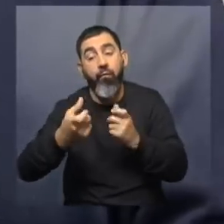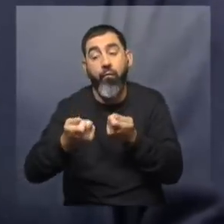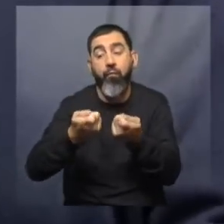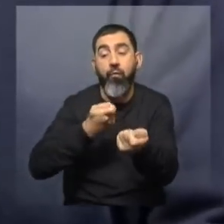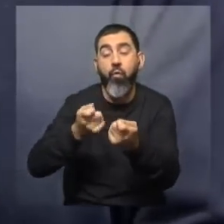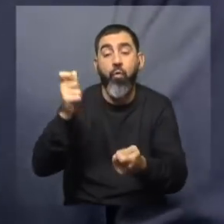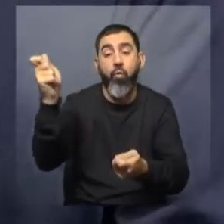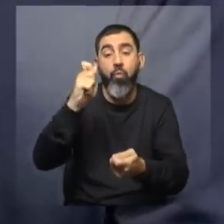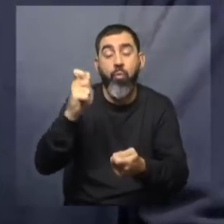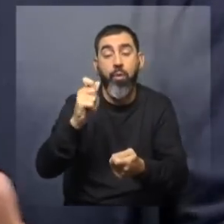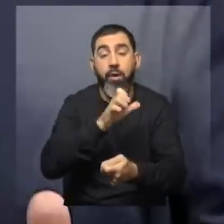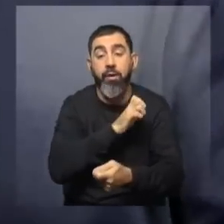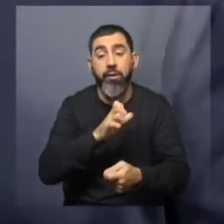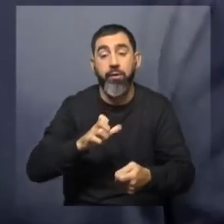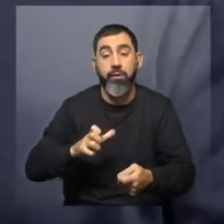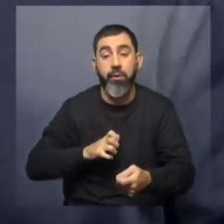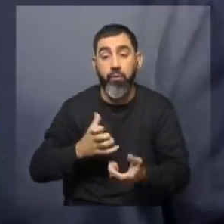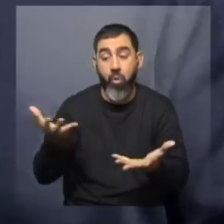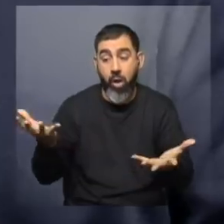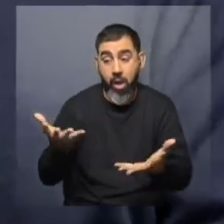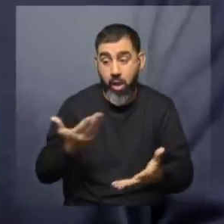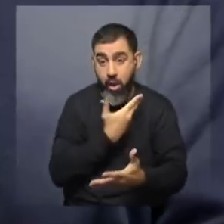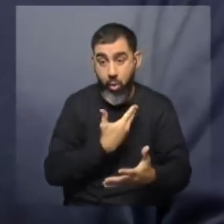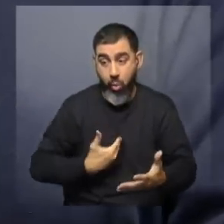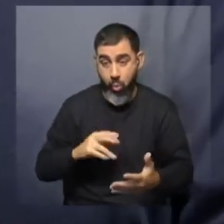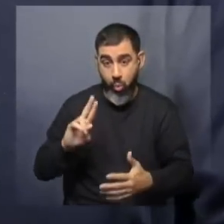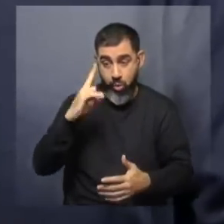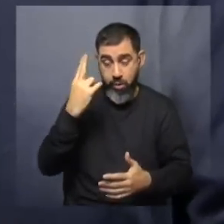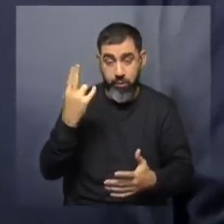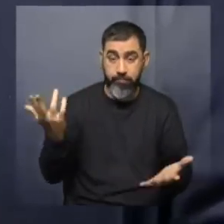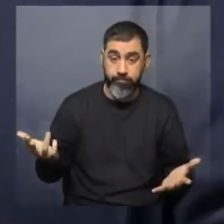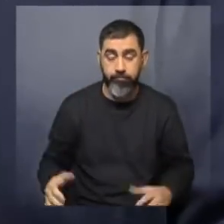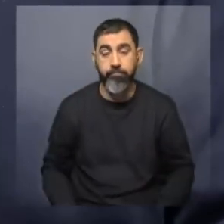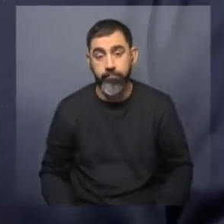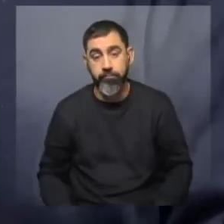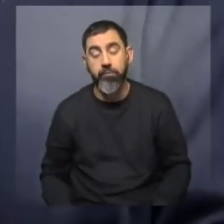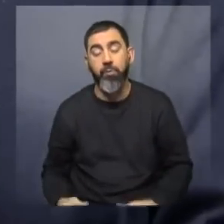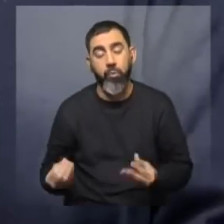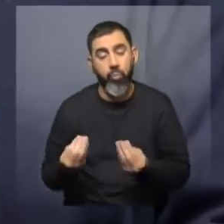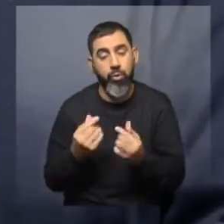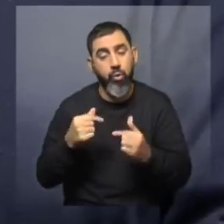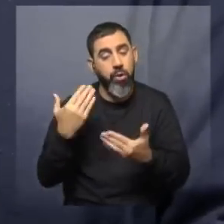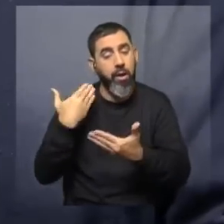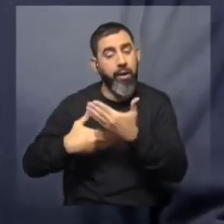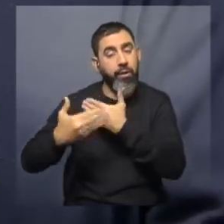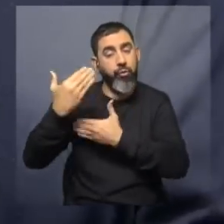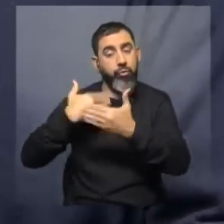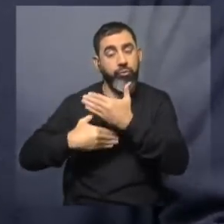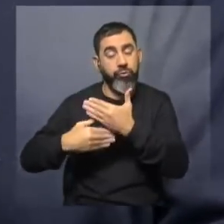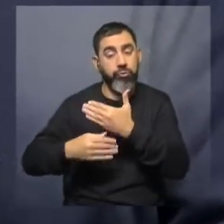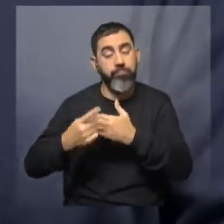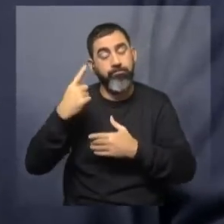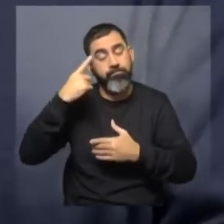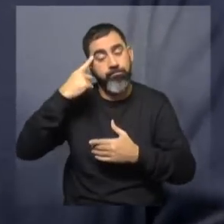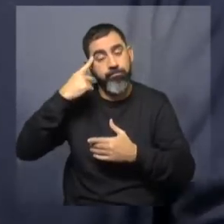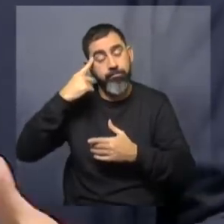la cosa pública y manejar el estado como la que se hoy en Uruguay este hay muchos elementos de retroceso que obligan a